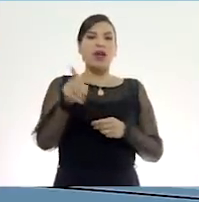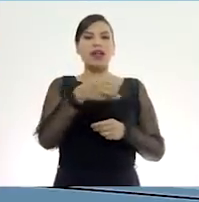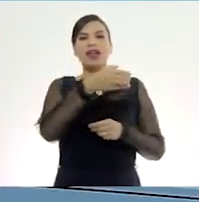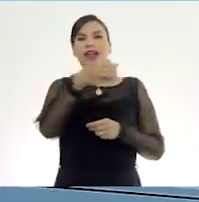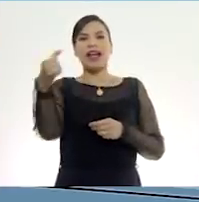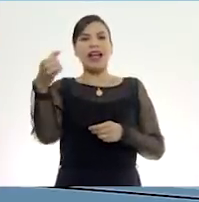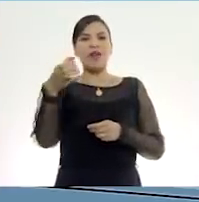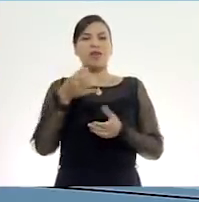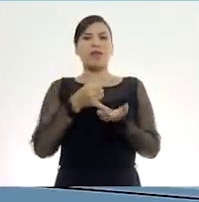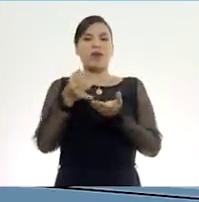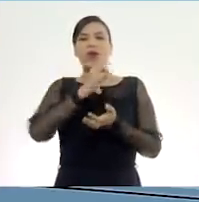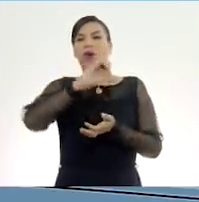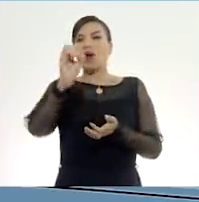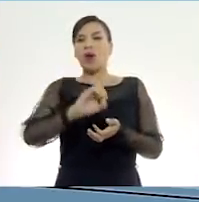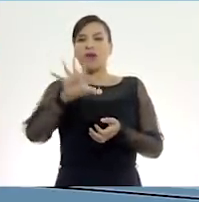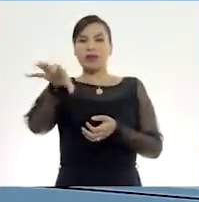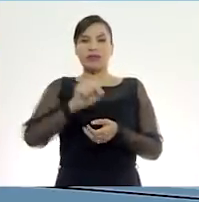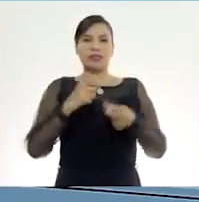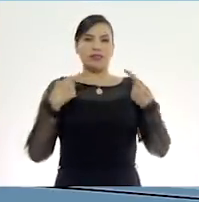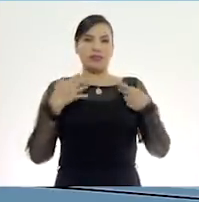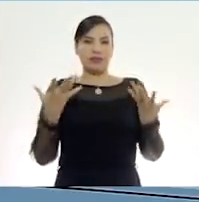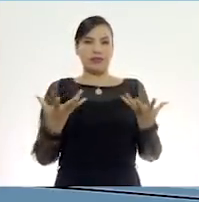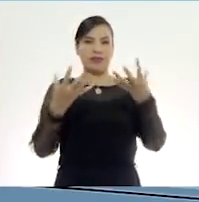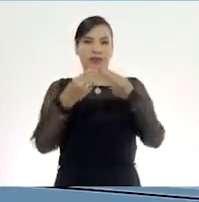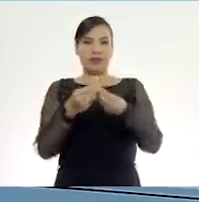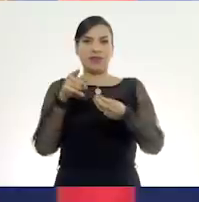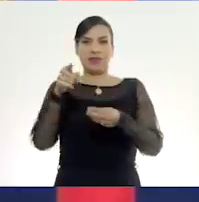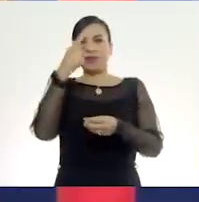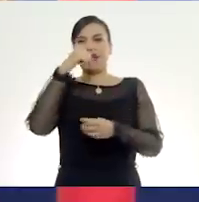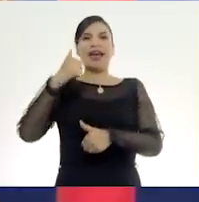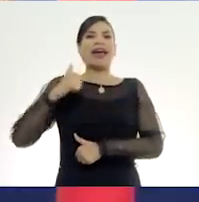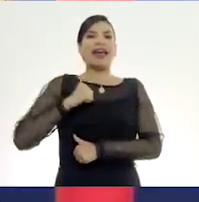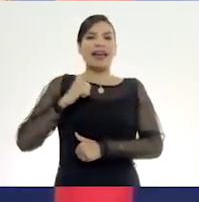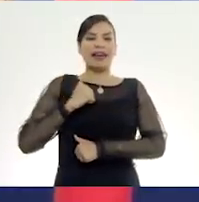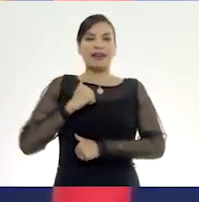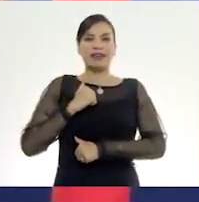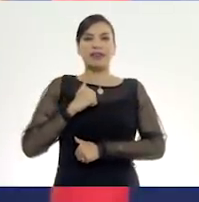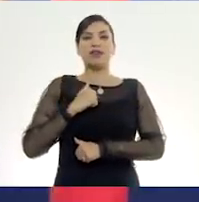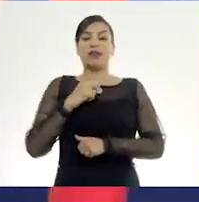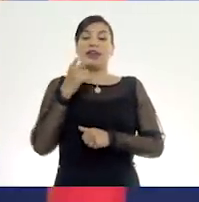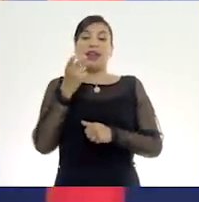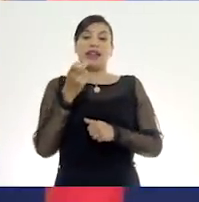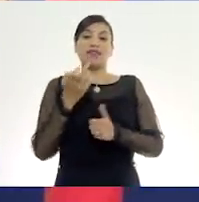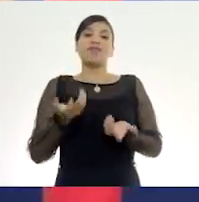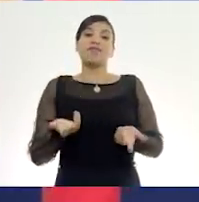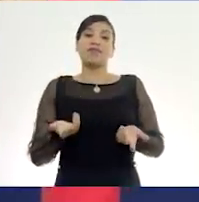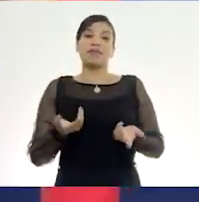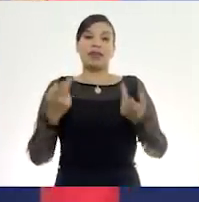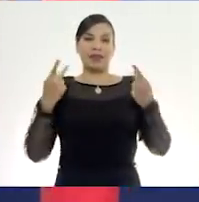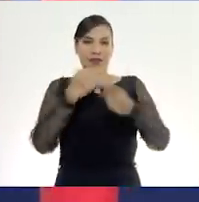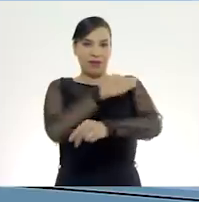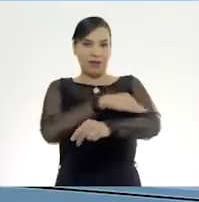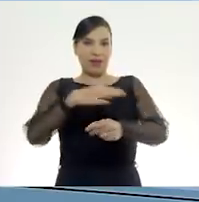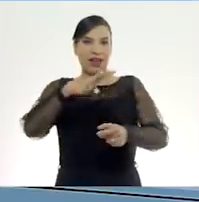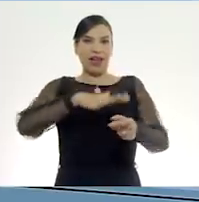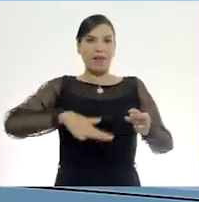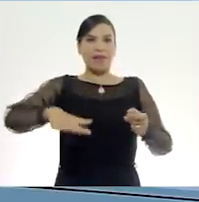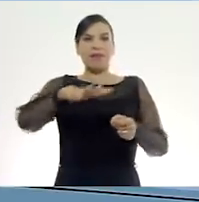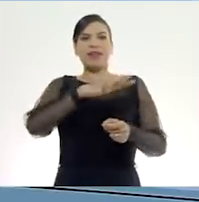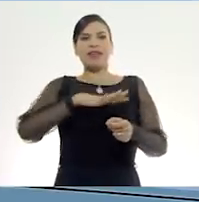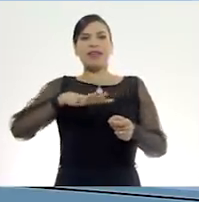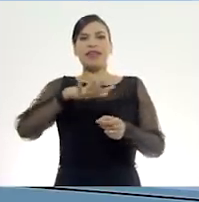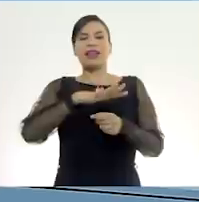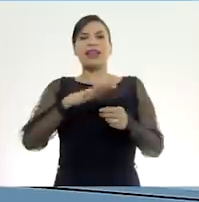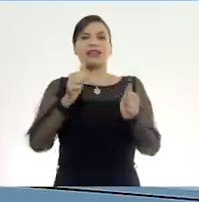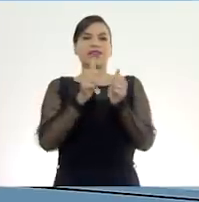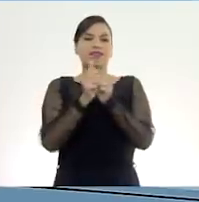campo y obligaban a la gente a integrarse en el ejército. Esto obviamente iba que las familias, haciendo que las familias se